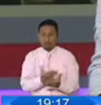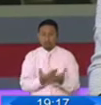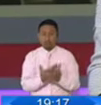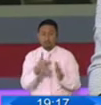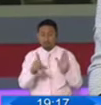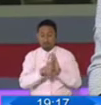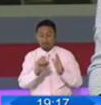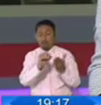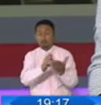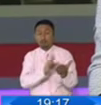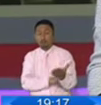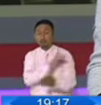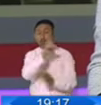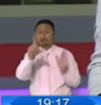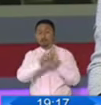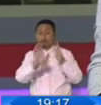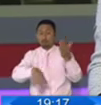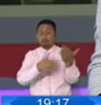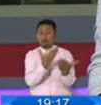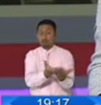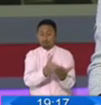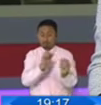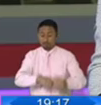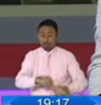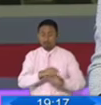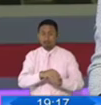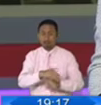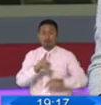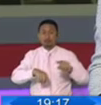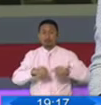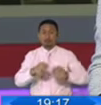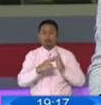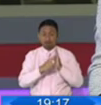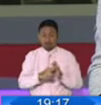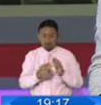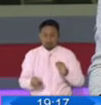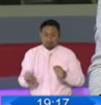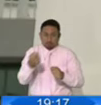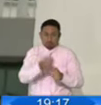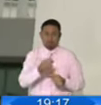un proyecto de ley que se ha presentado para restituir importantes requisitos.